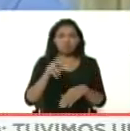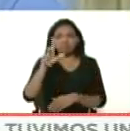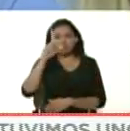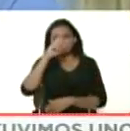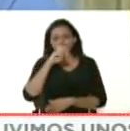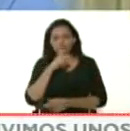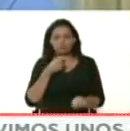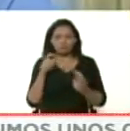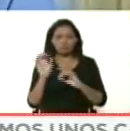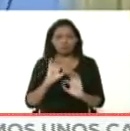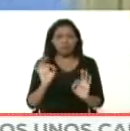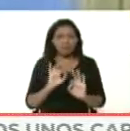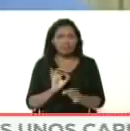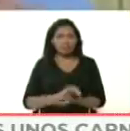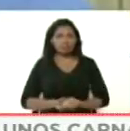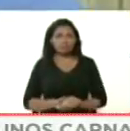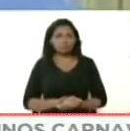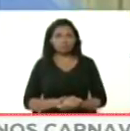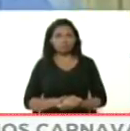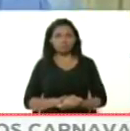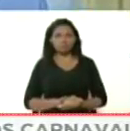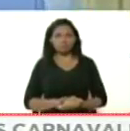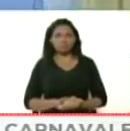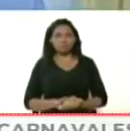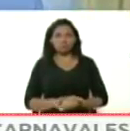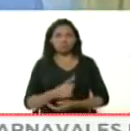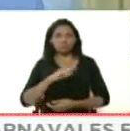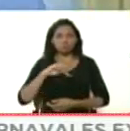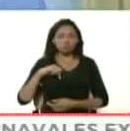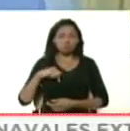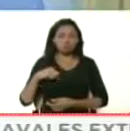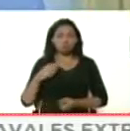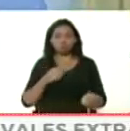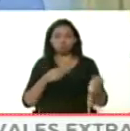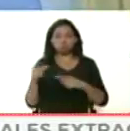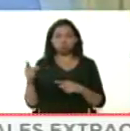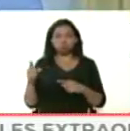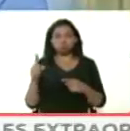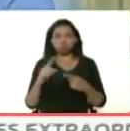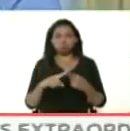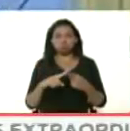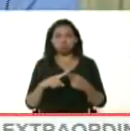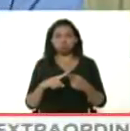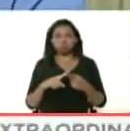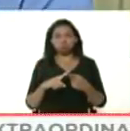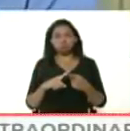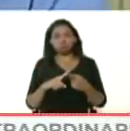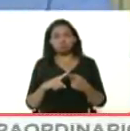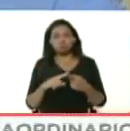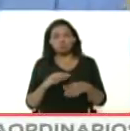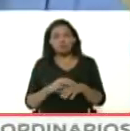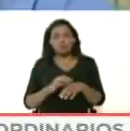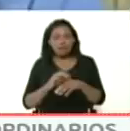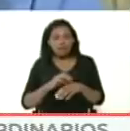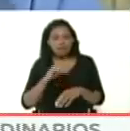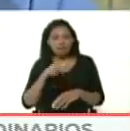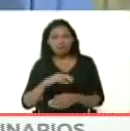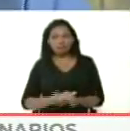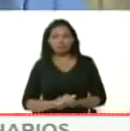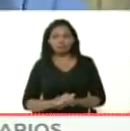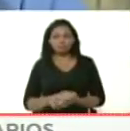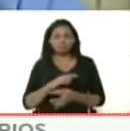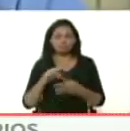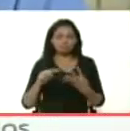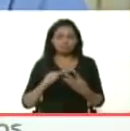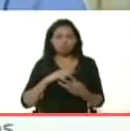3 años, que teníamos importaciones no solo de ganado vacuno, sino de aves también. Y por múltiples razones, pues